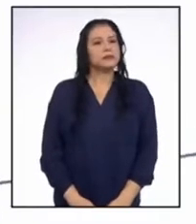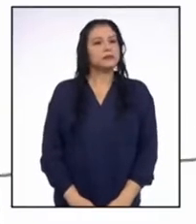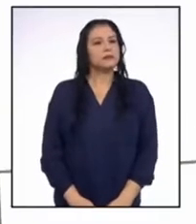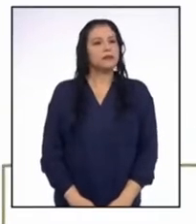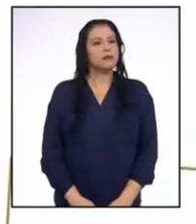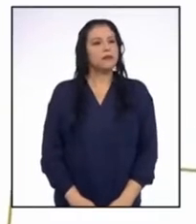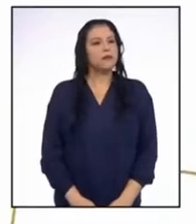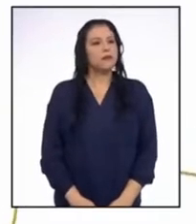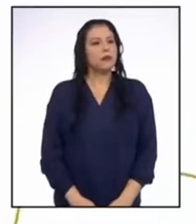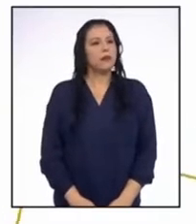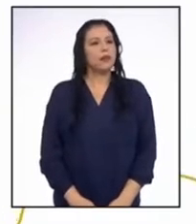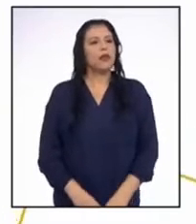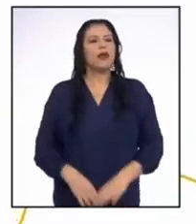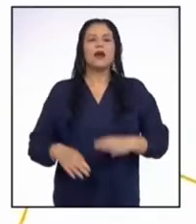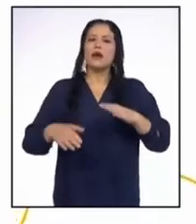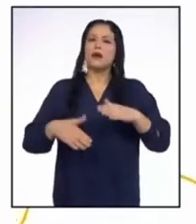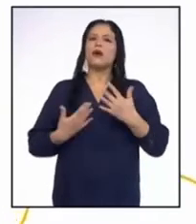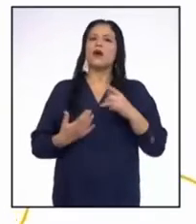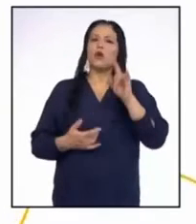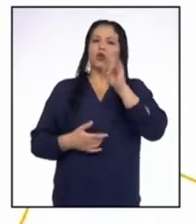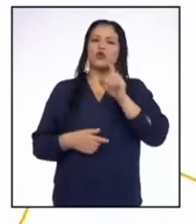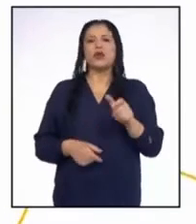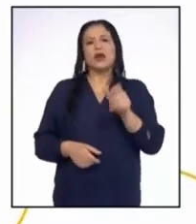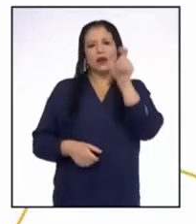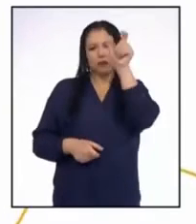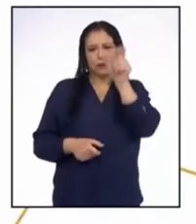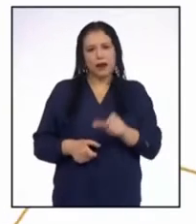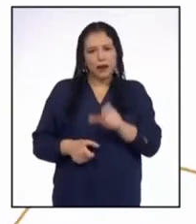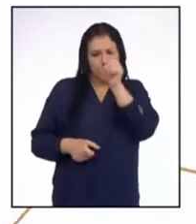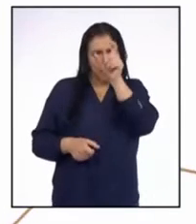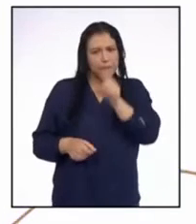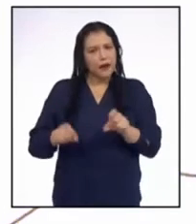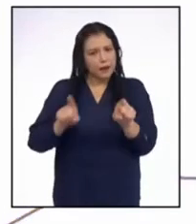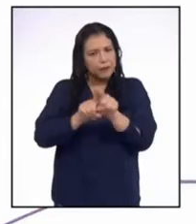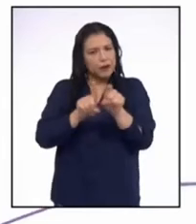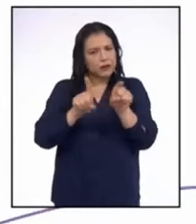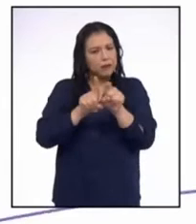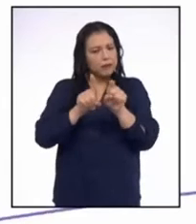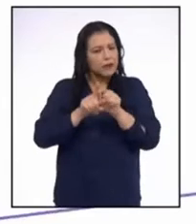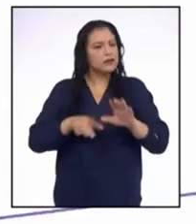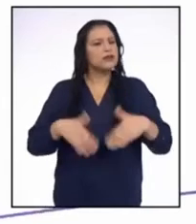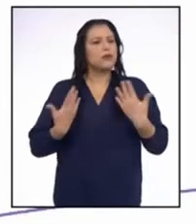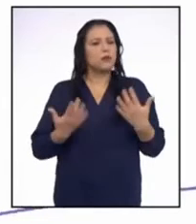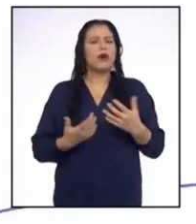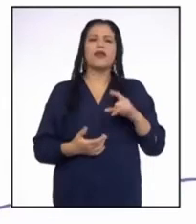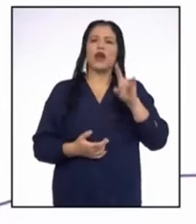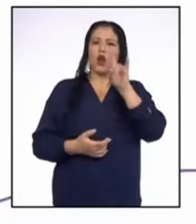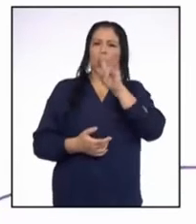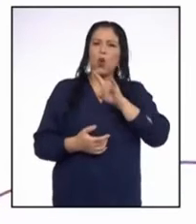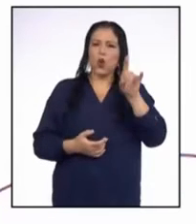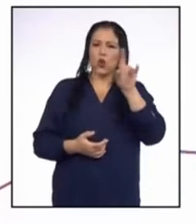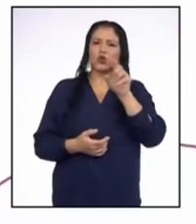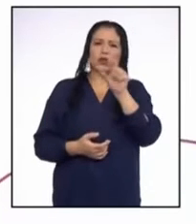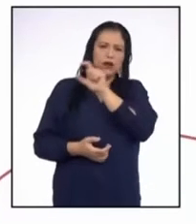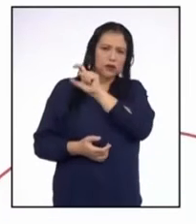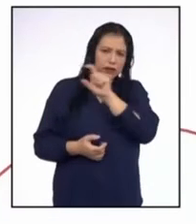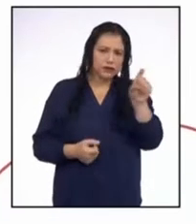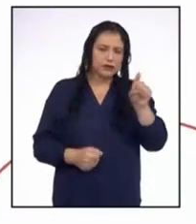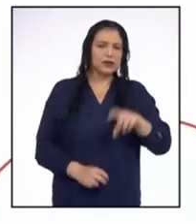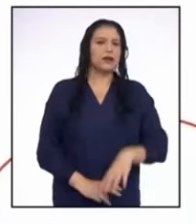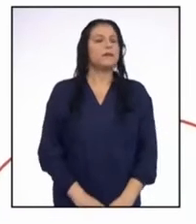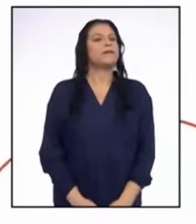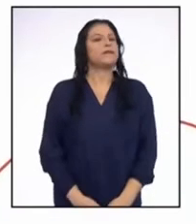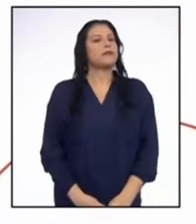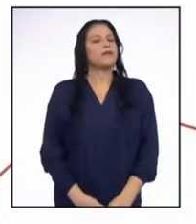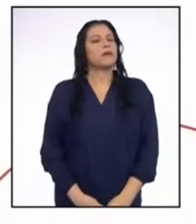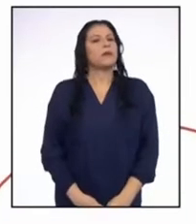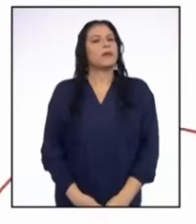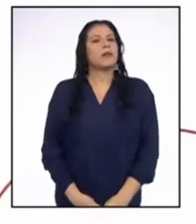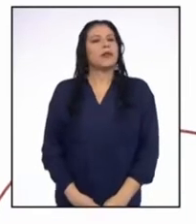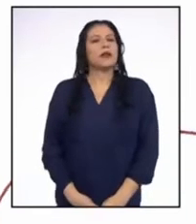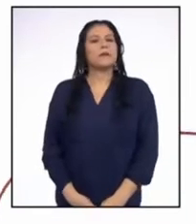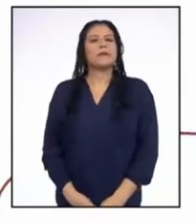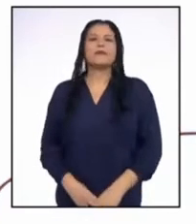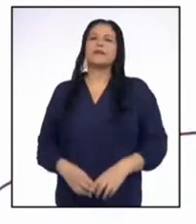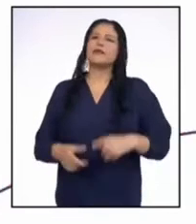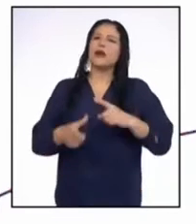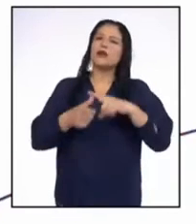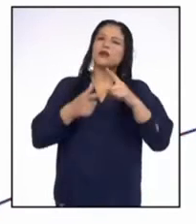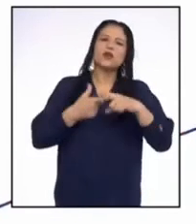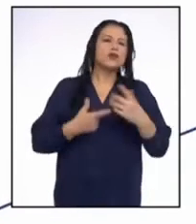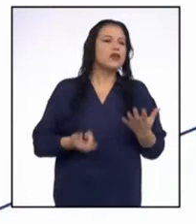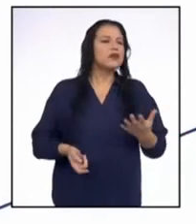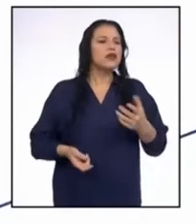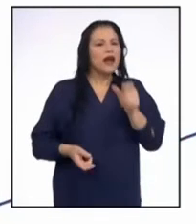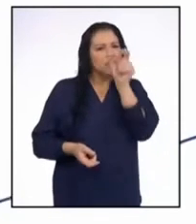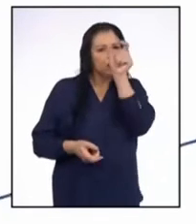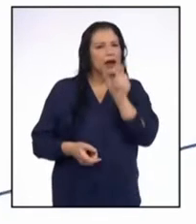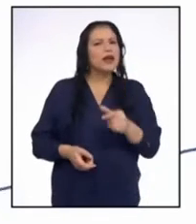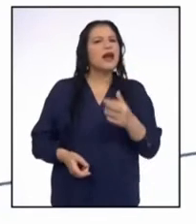En este caso utilicé las barras verticales, pero también se puede utilizar las barras horizontales. Junior, entonces la barra de color